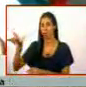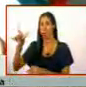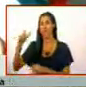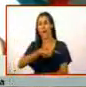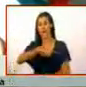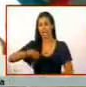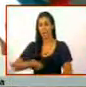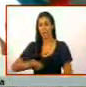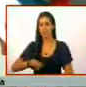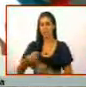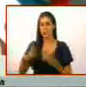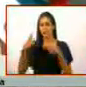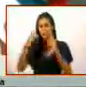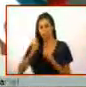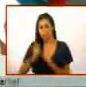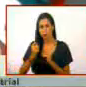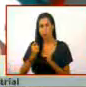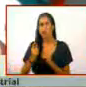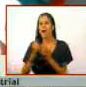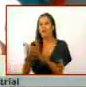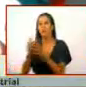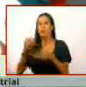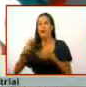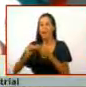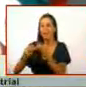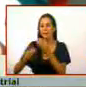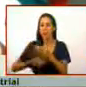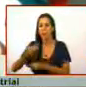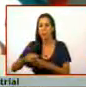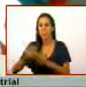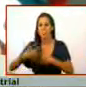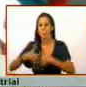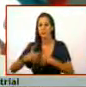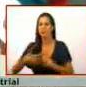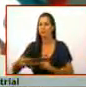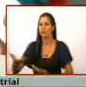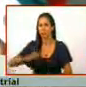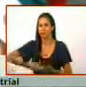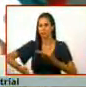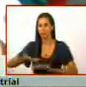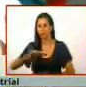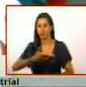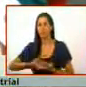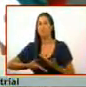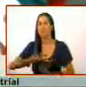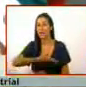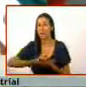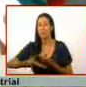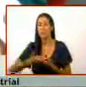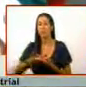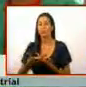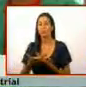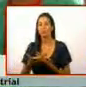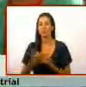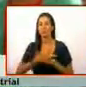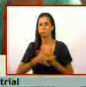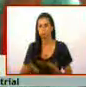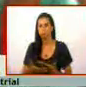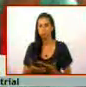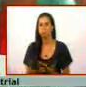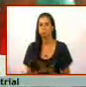van a colaborar en la construcción de estas maquinarias. Es decir, que estamos haciendo una relación de colaboración, de solidaridad,